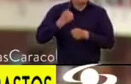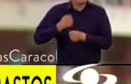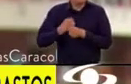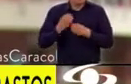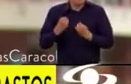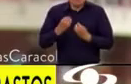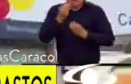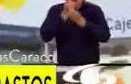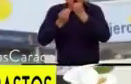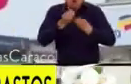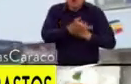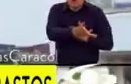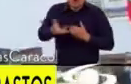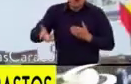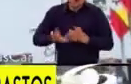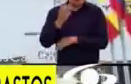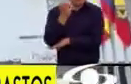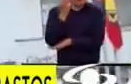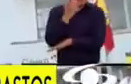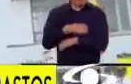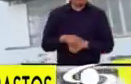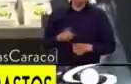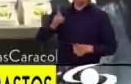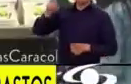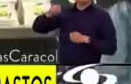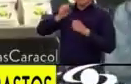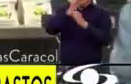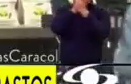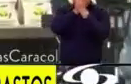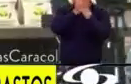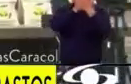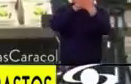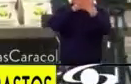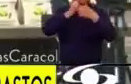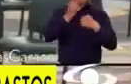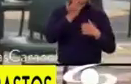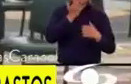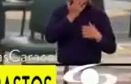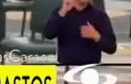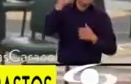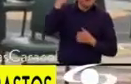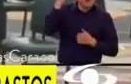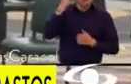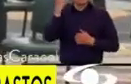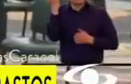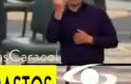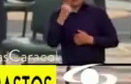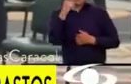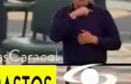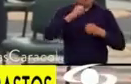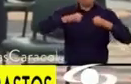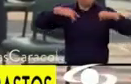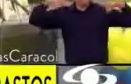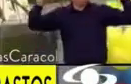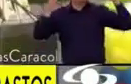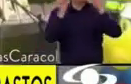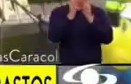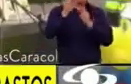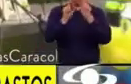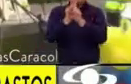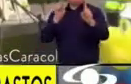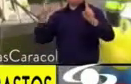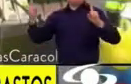detalles. Aplauso. Con bombas de colores, la bandera de Colombia y manteniendo el distanciamiento social, se llevó a cabo la celebración de los